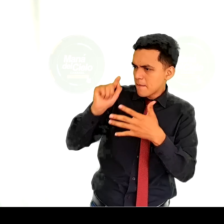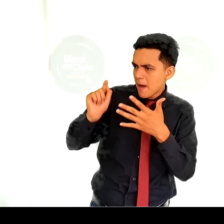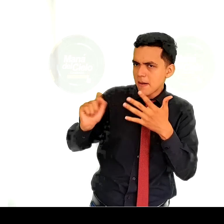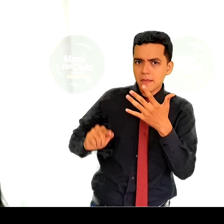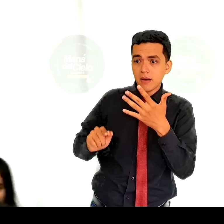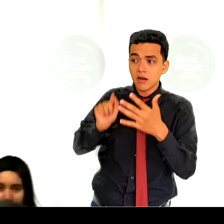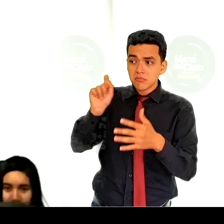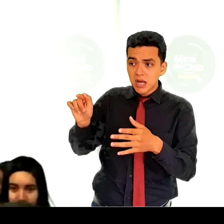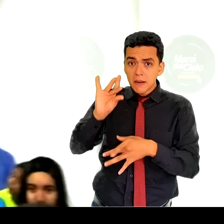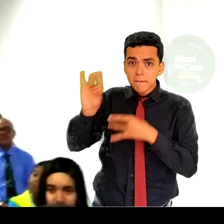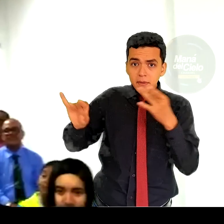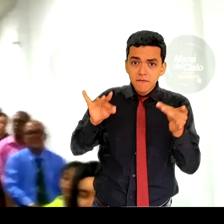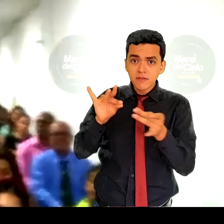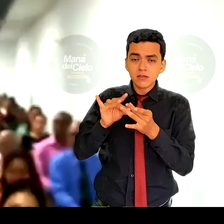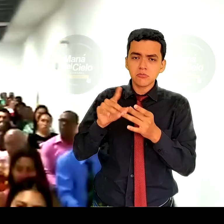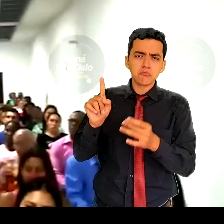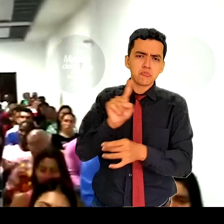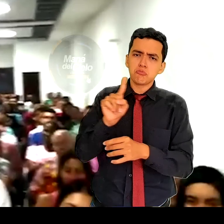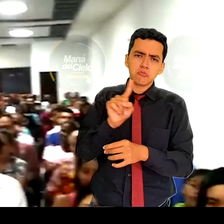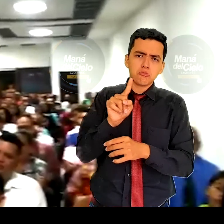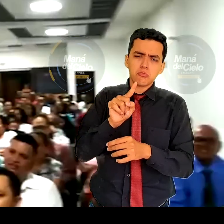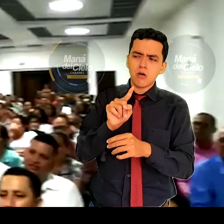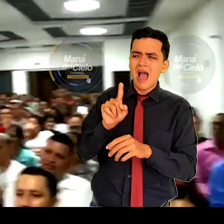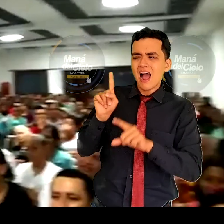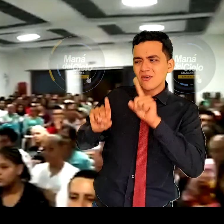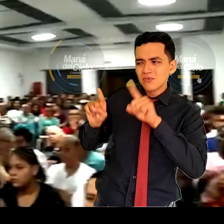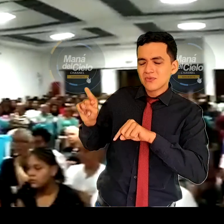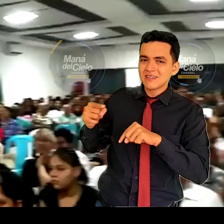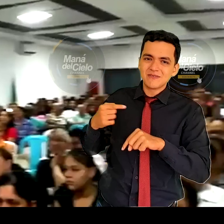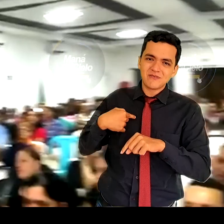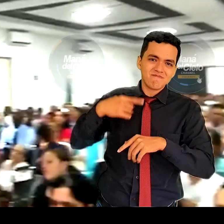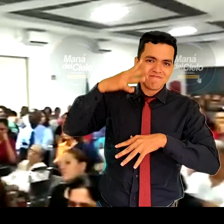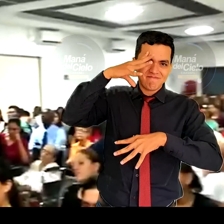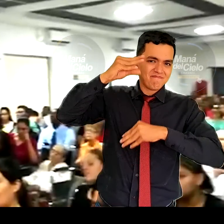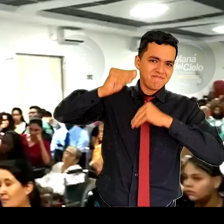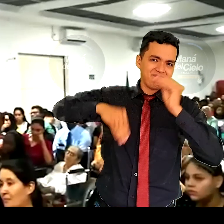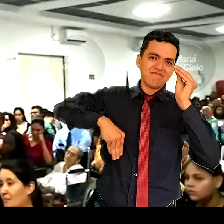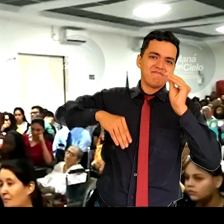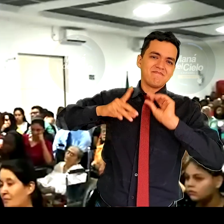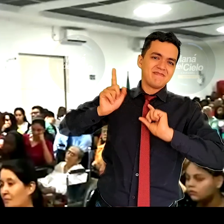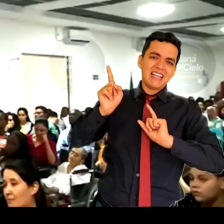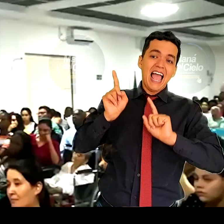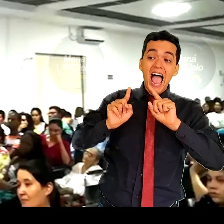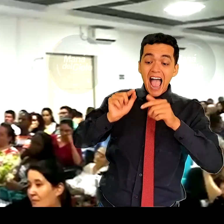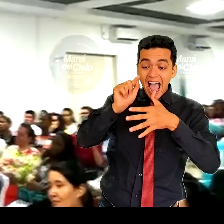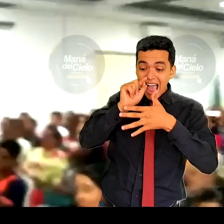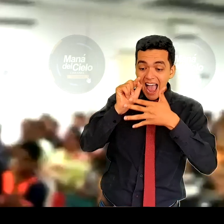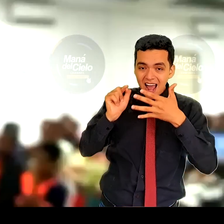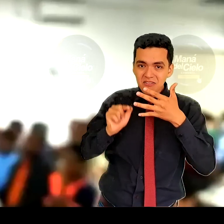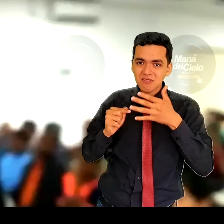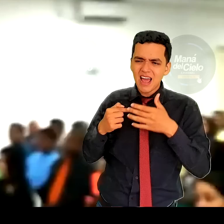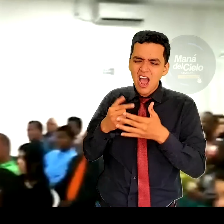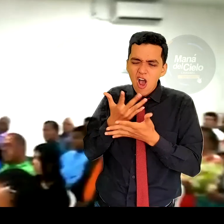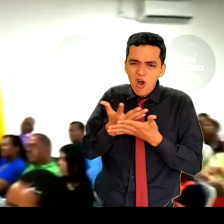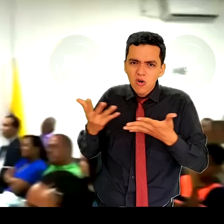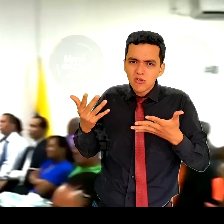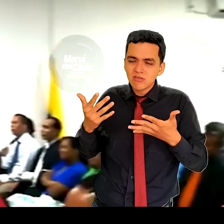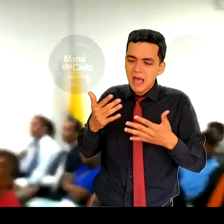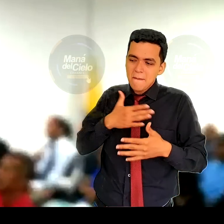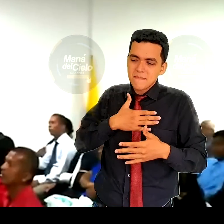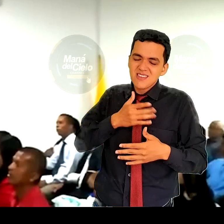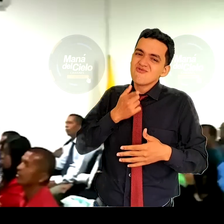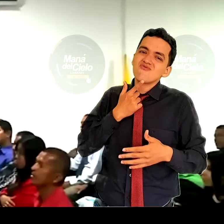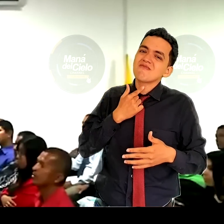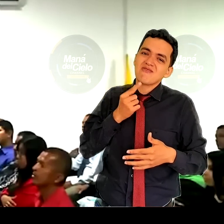pacífico. Pero si usted me pregunta que si a mí me gusta como él es, hay cosas que no me gustan.